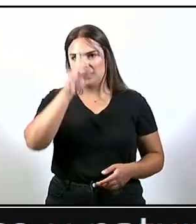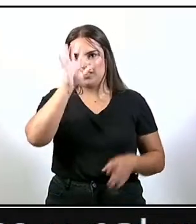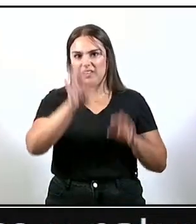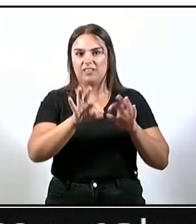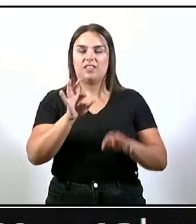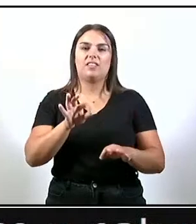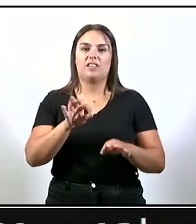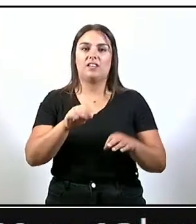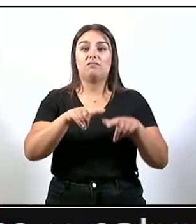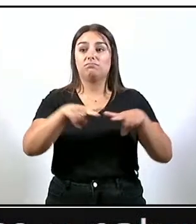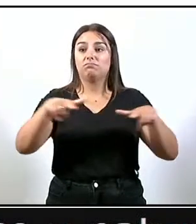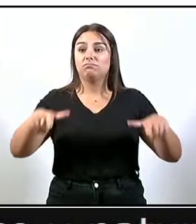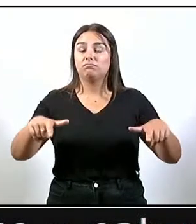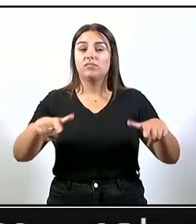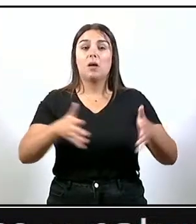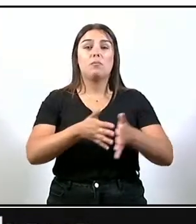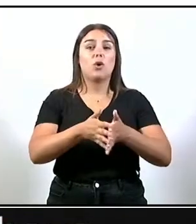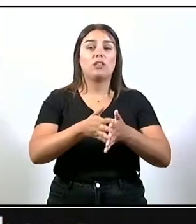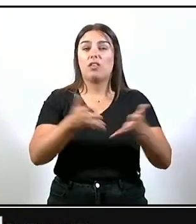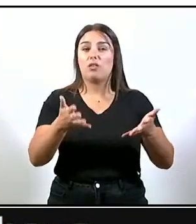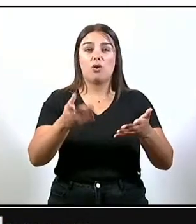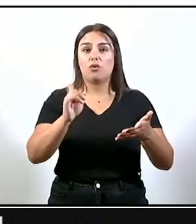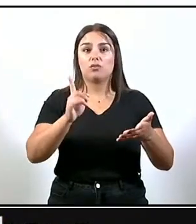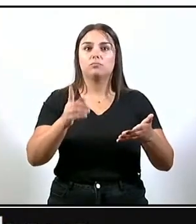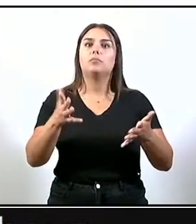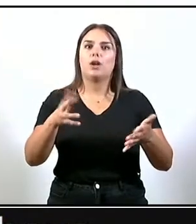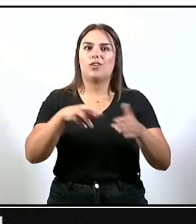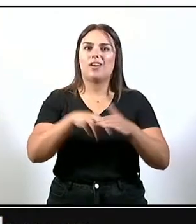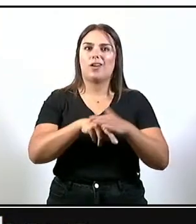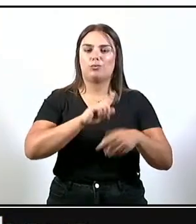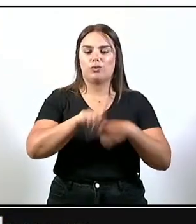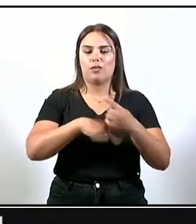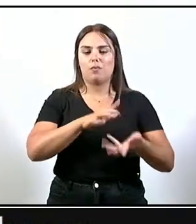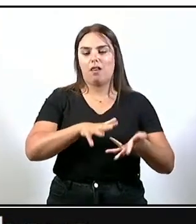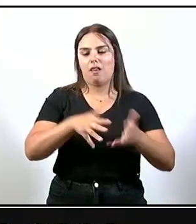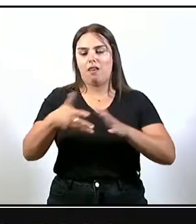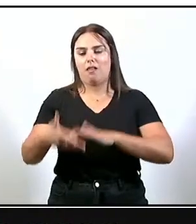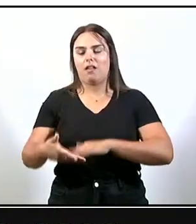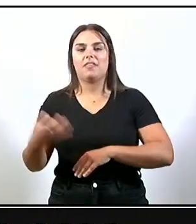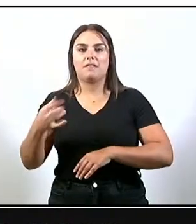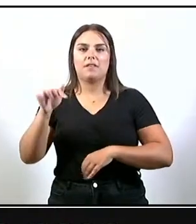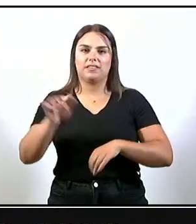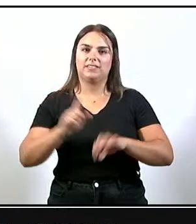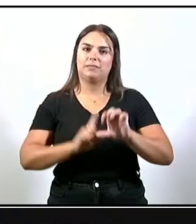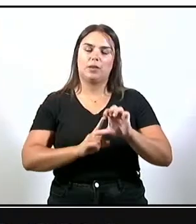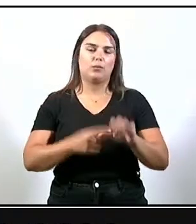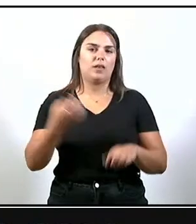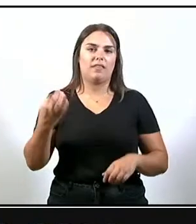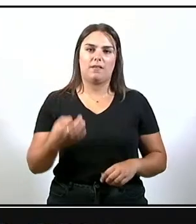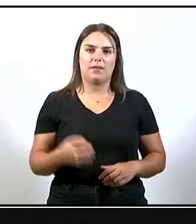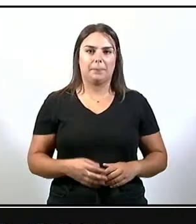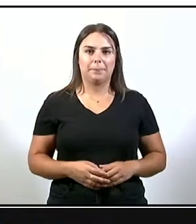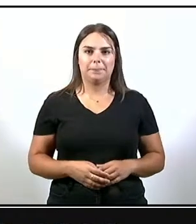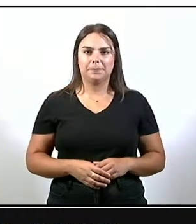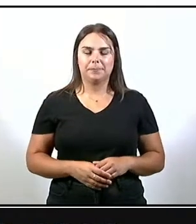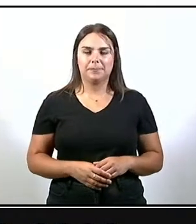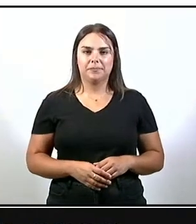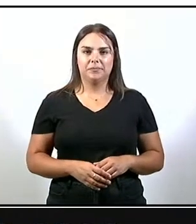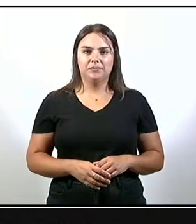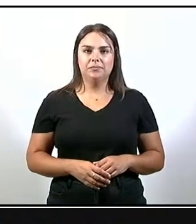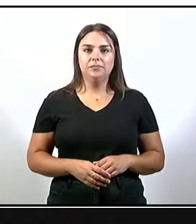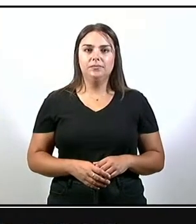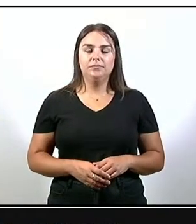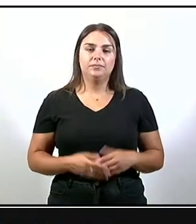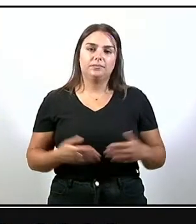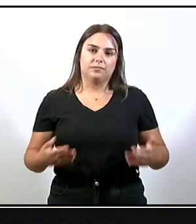explotaciones si no hay una transformación de esos recursos que se produzca en Extremadura. Y por tanto